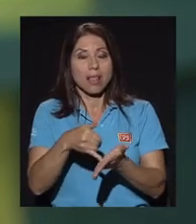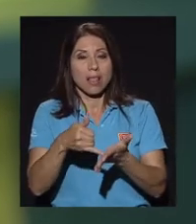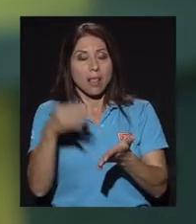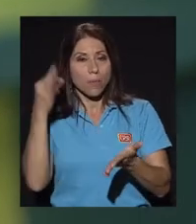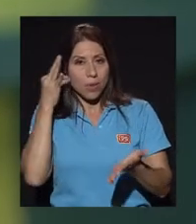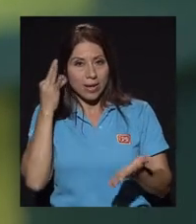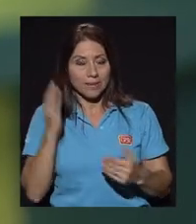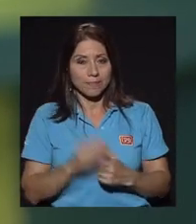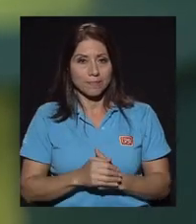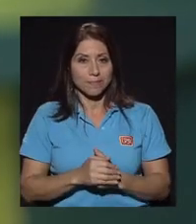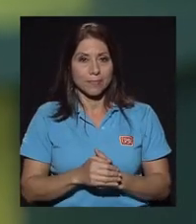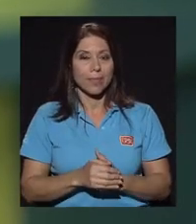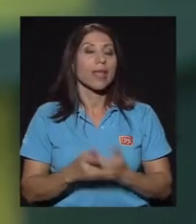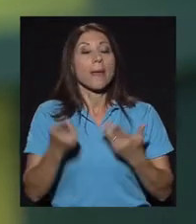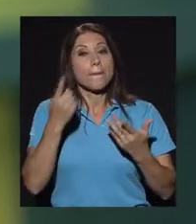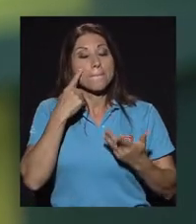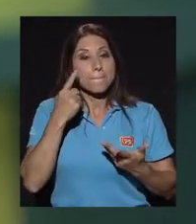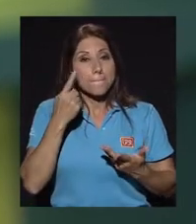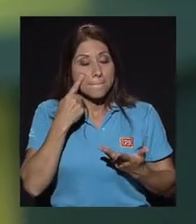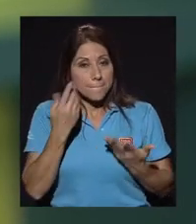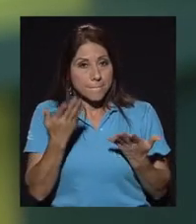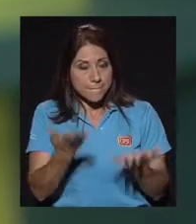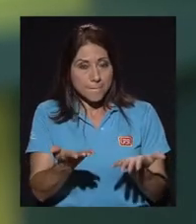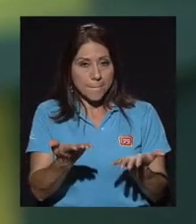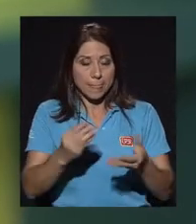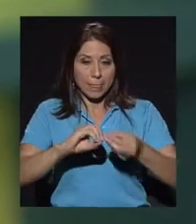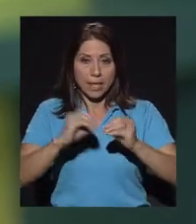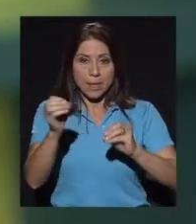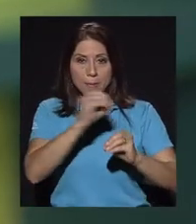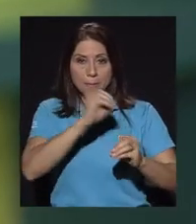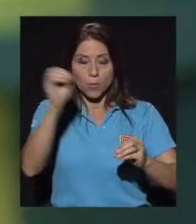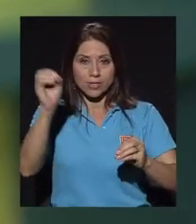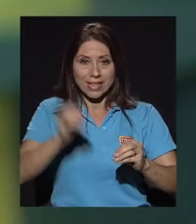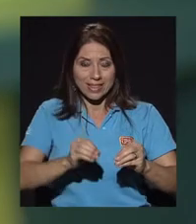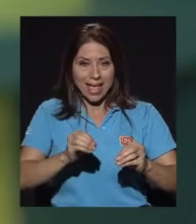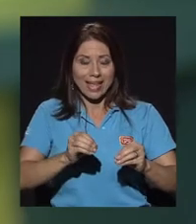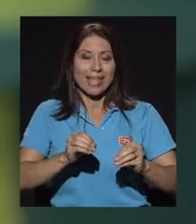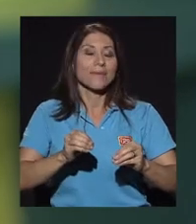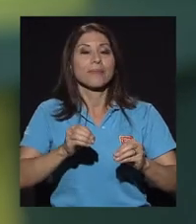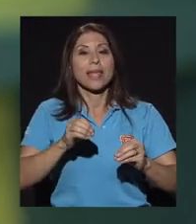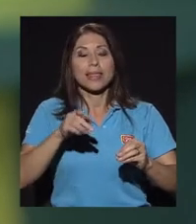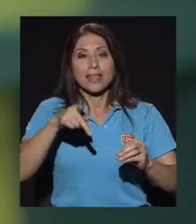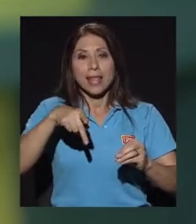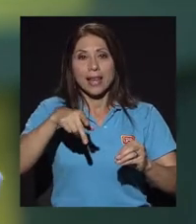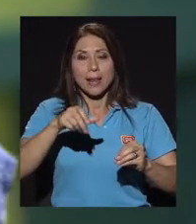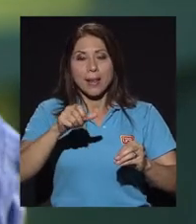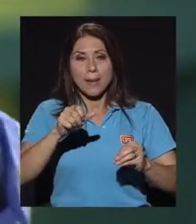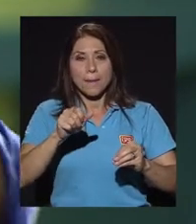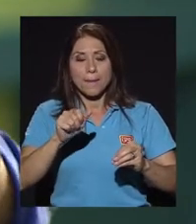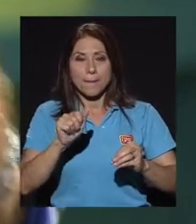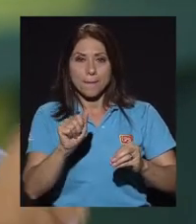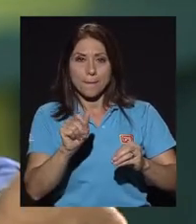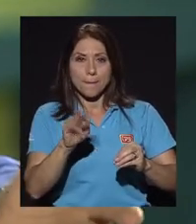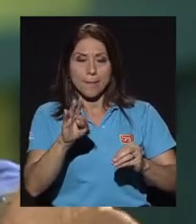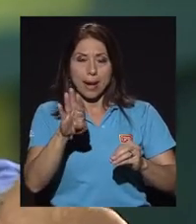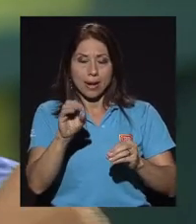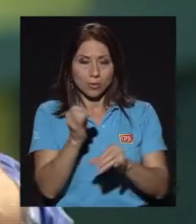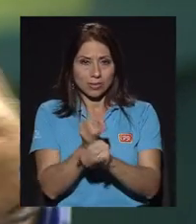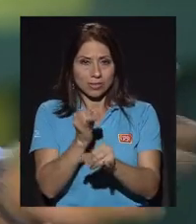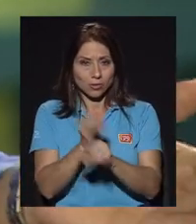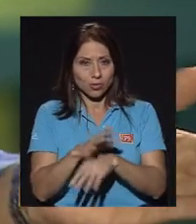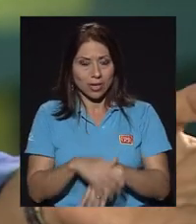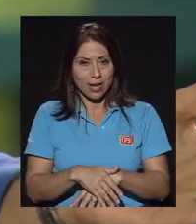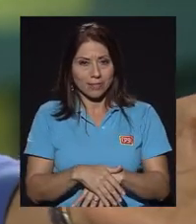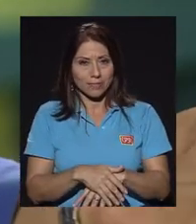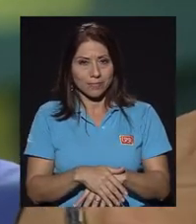el porcentaje de parto institucional. Ustedes saben que hay graves gradientes en cuanto a accesibilidad